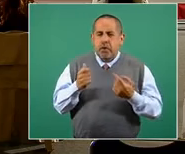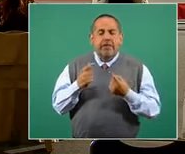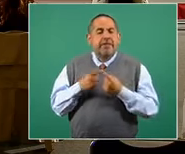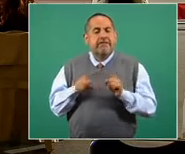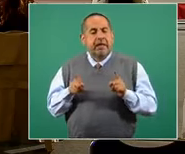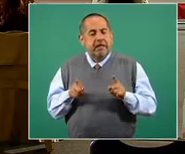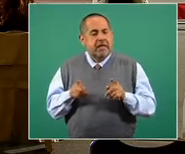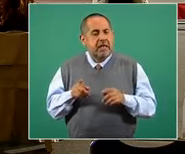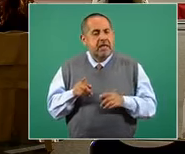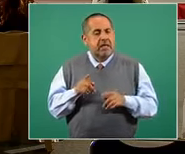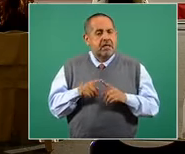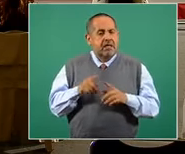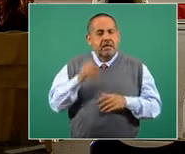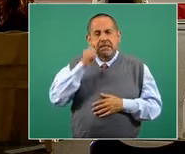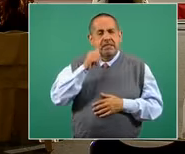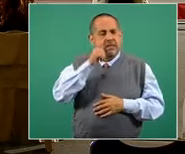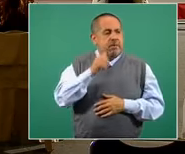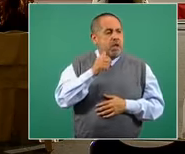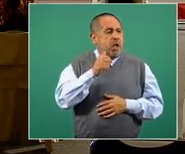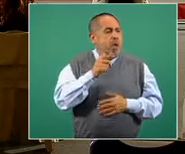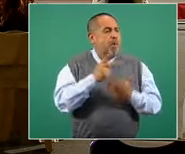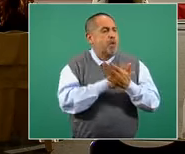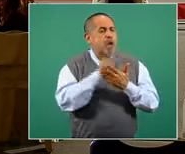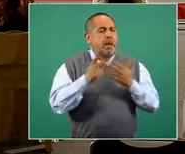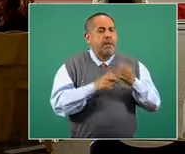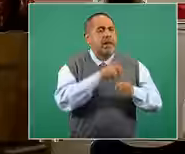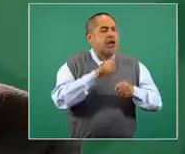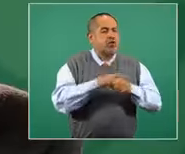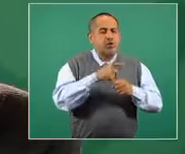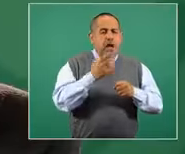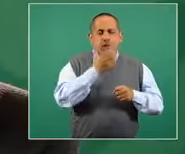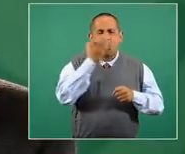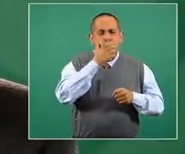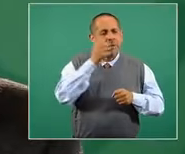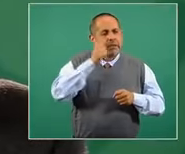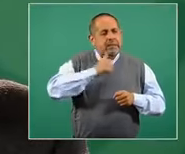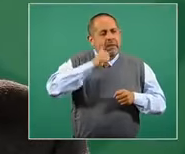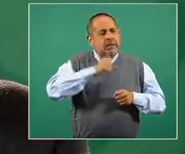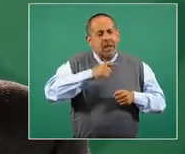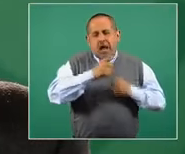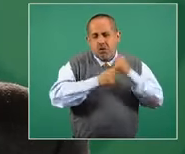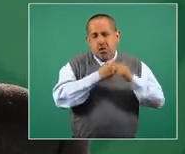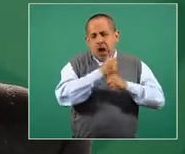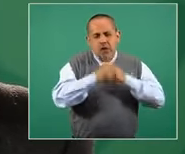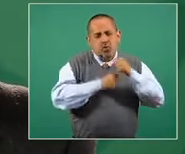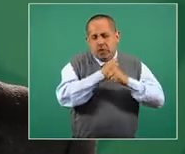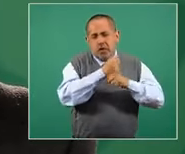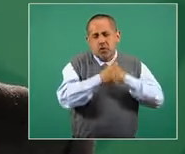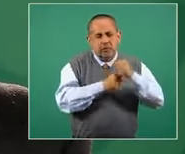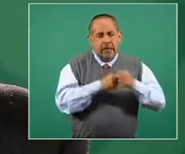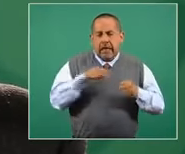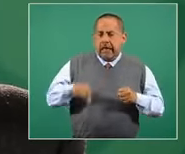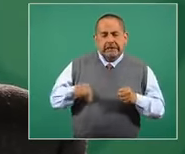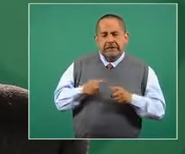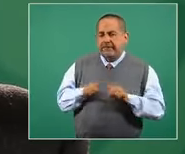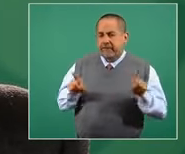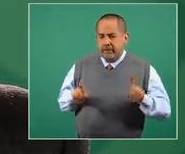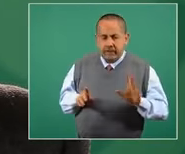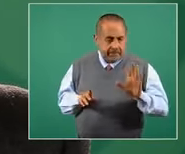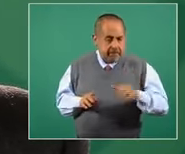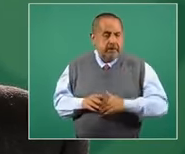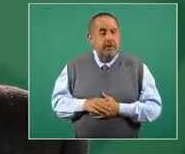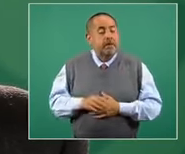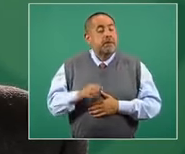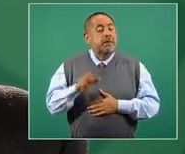la rutina del programa de vacunación universal, del esquema convencional que se usa todos los años. Aun si